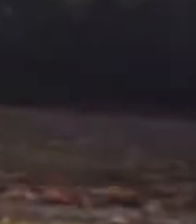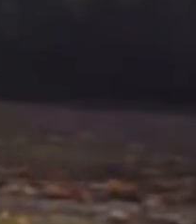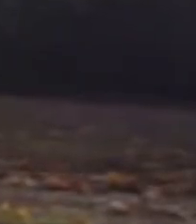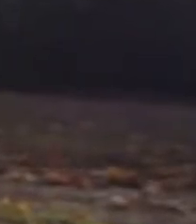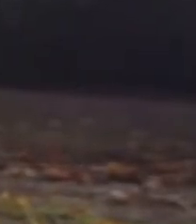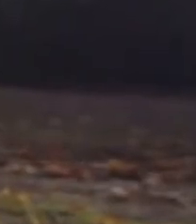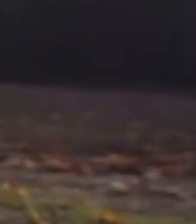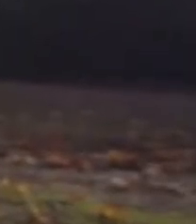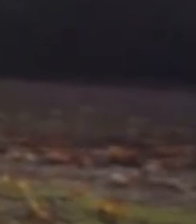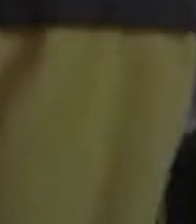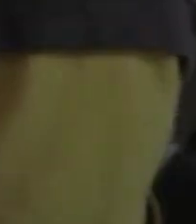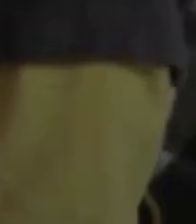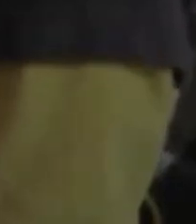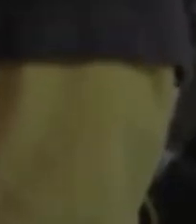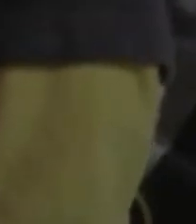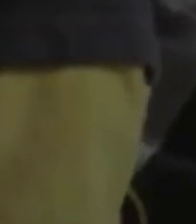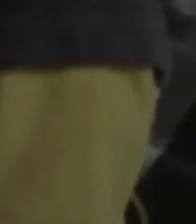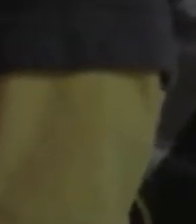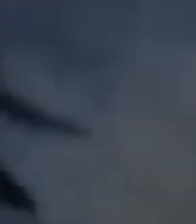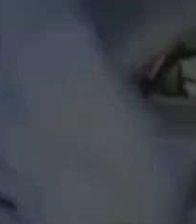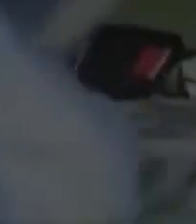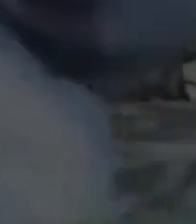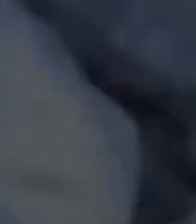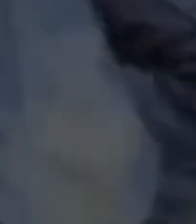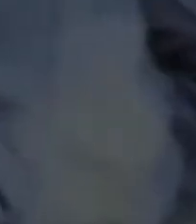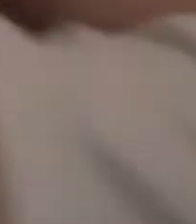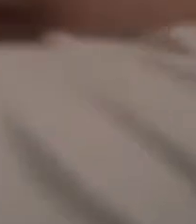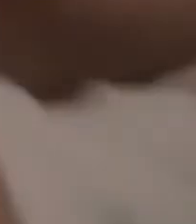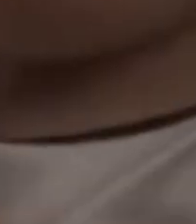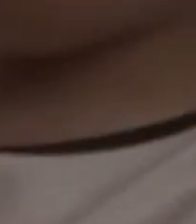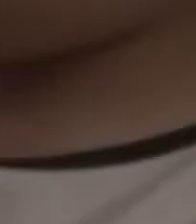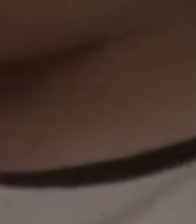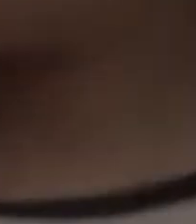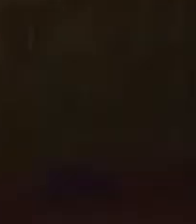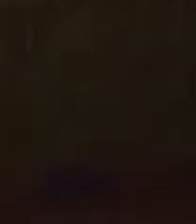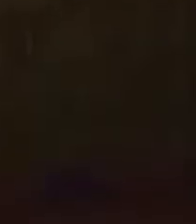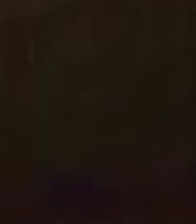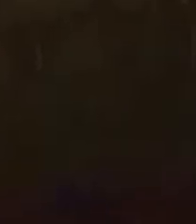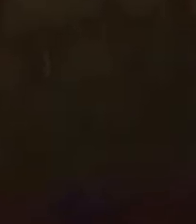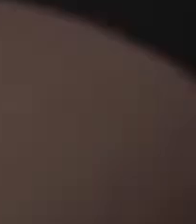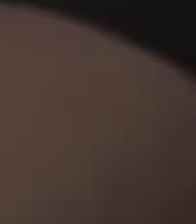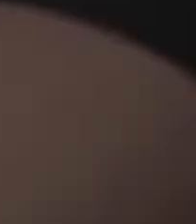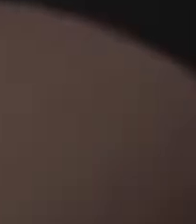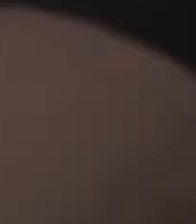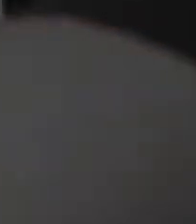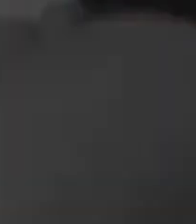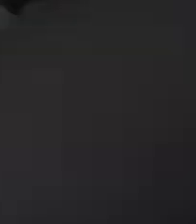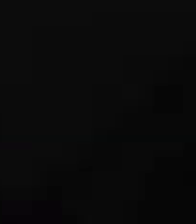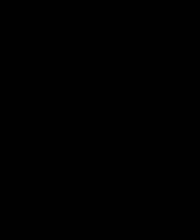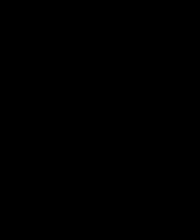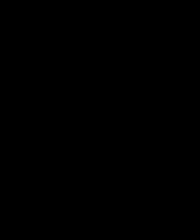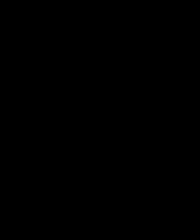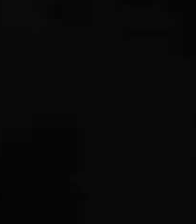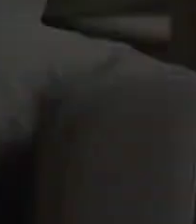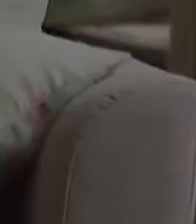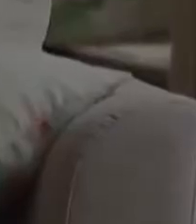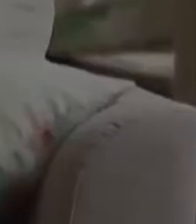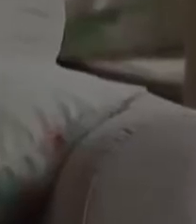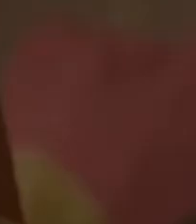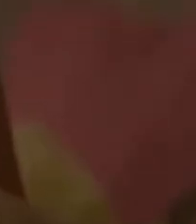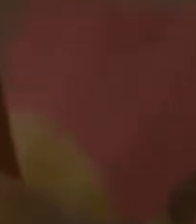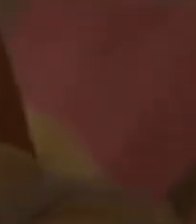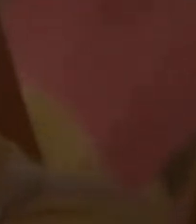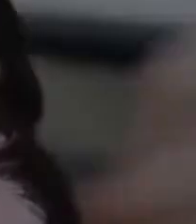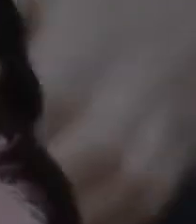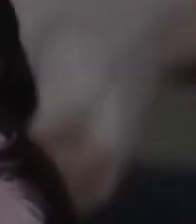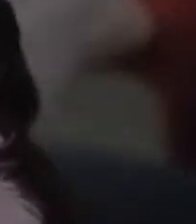485-6416. ¿Se han dado cuenta? Puede que nunca volvamos a compartir tanto tiempo juntos, en familia. Sé que estoy inquieta, sé